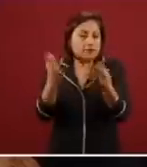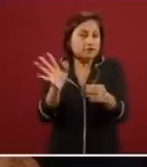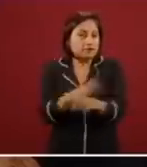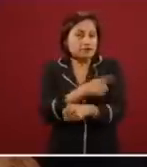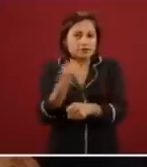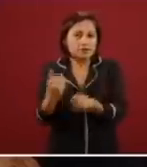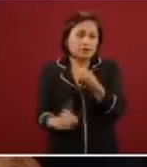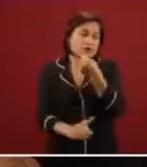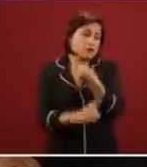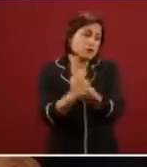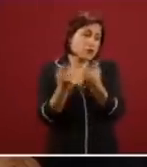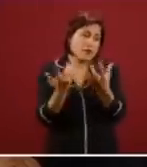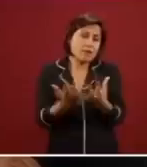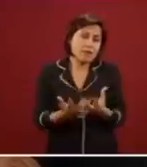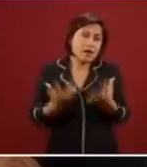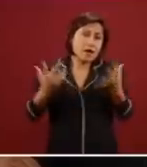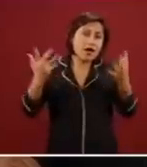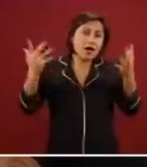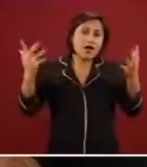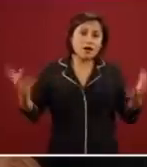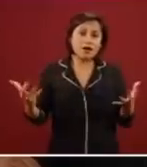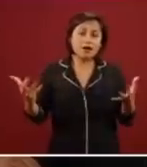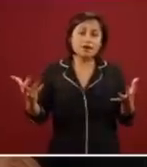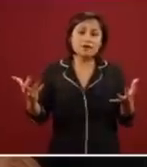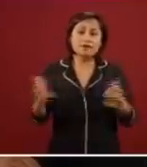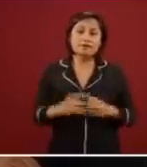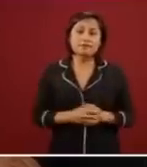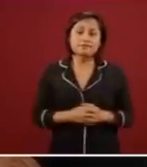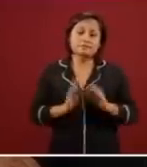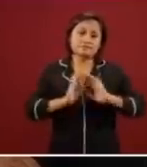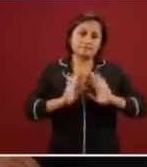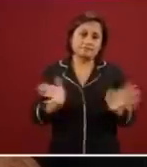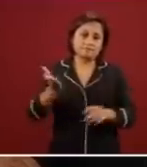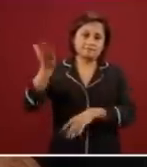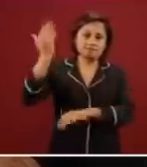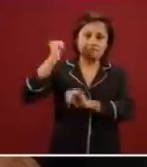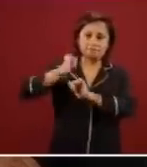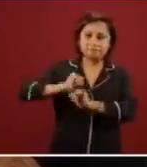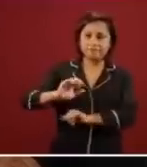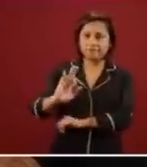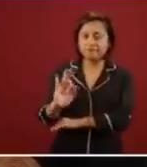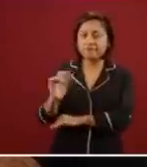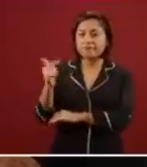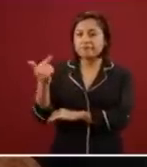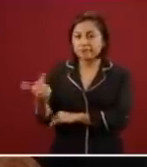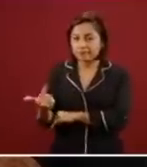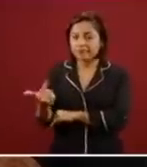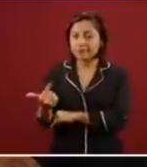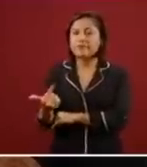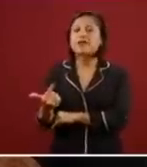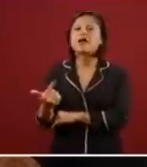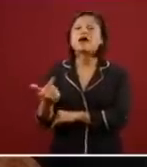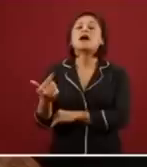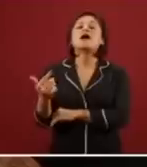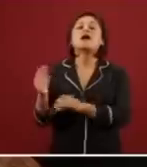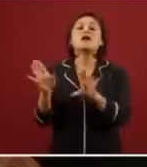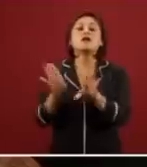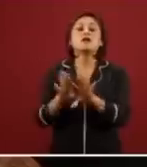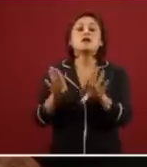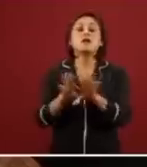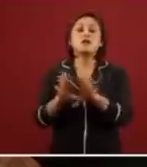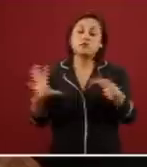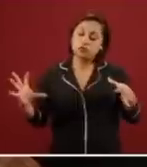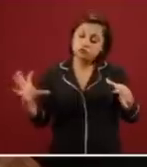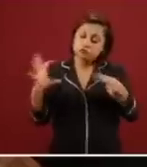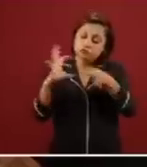que se requiere, y ya ha pasado con el fiscal general, la relación que debe de haber de la mano para poder enfrentar este tipo